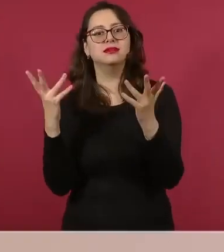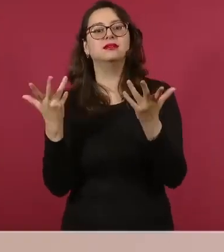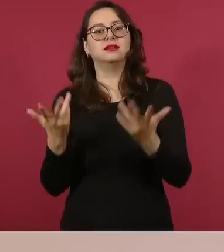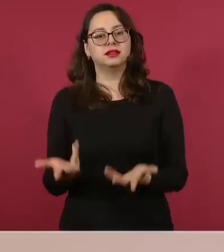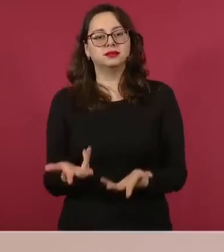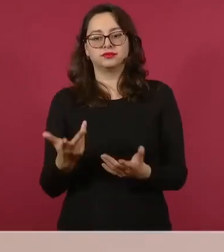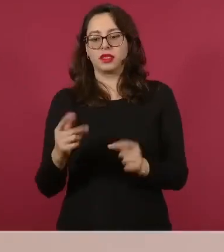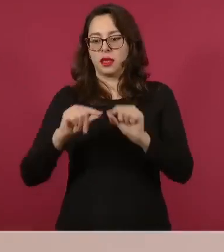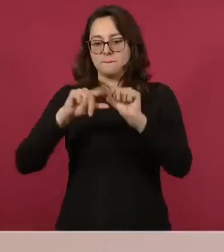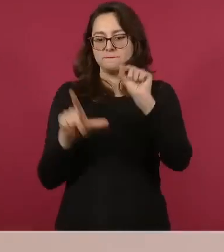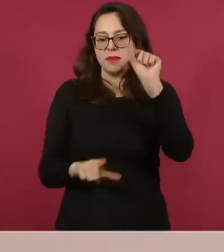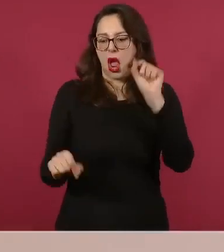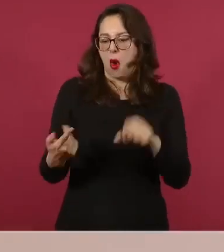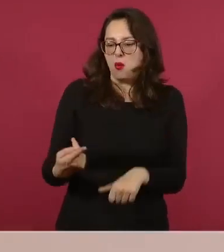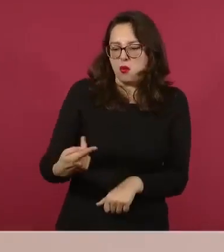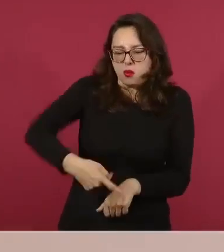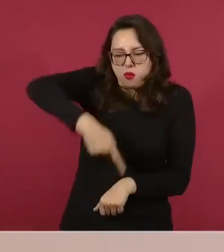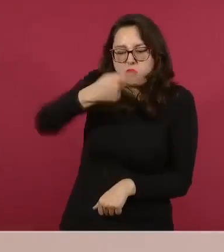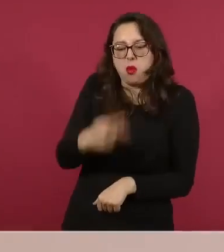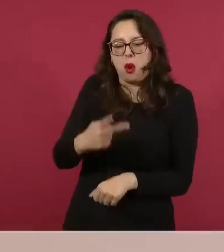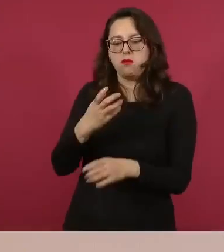de los bienes